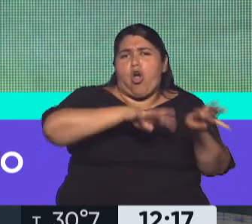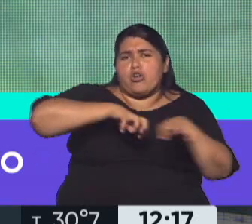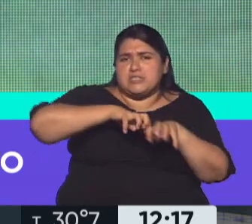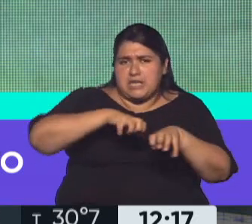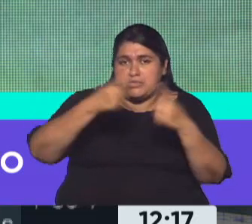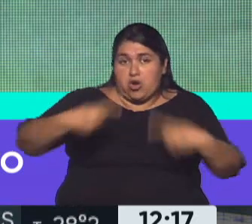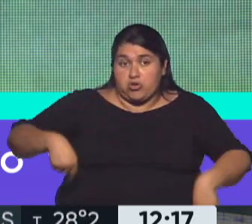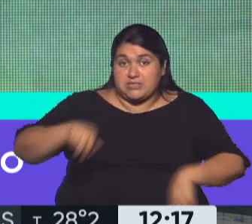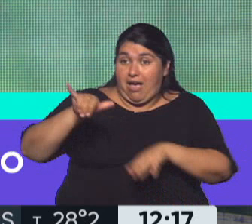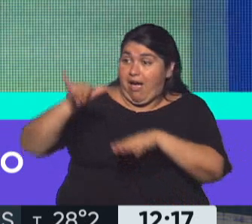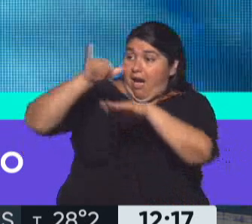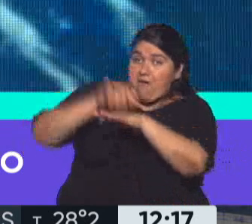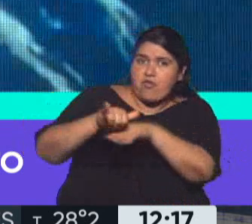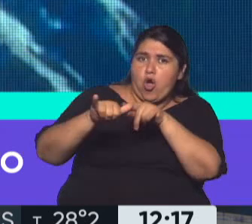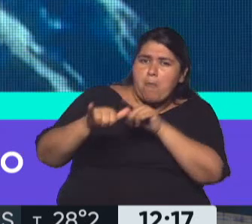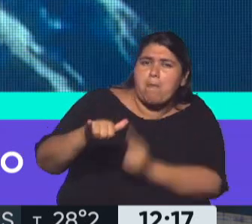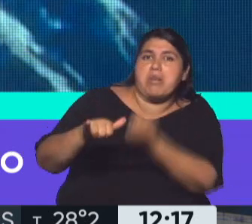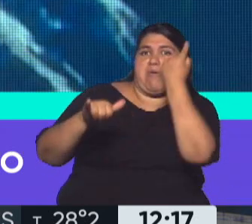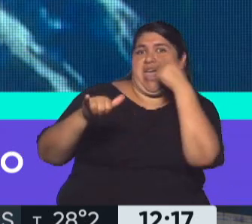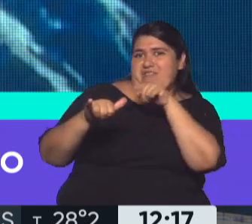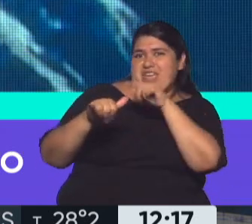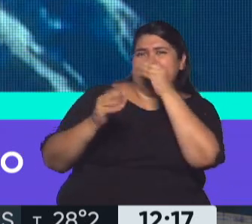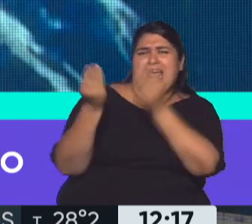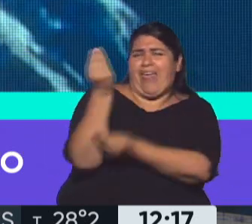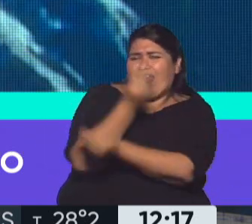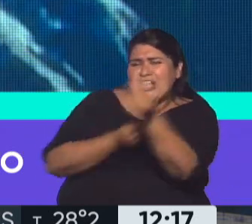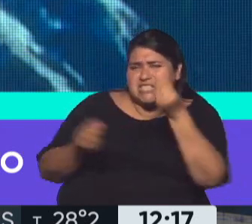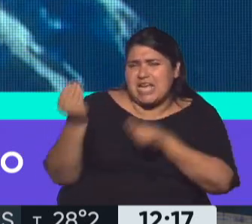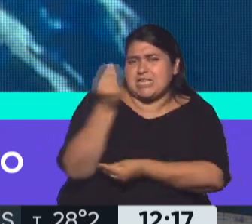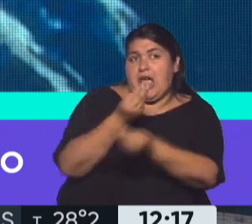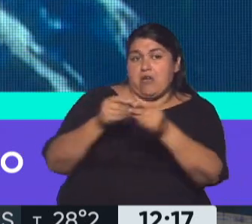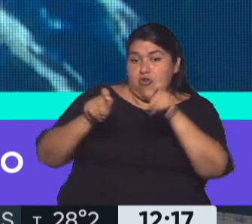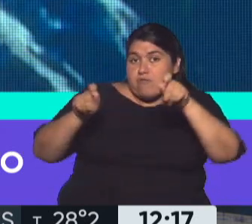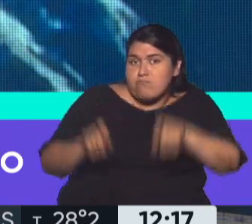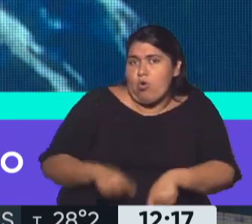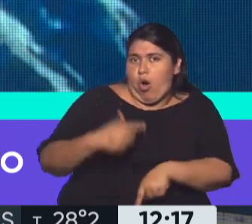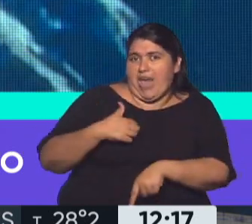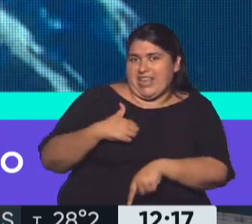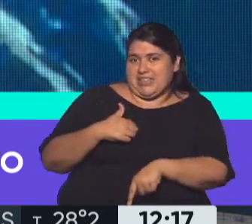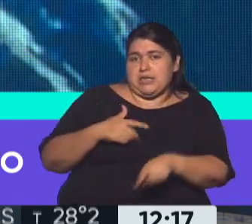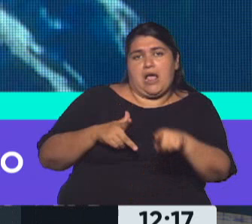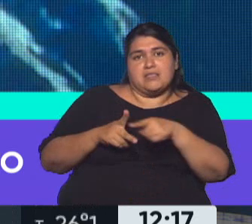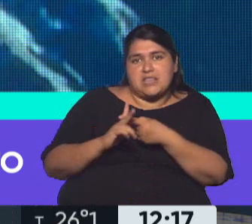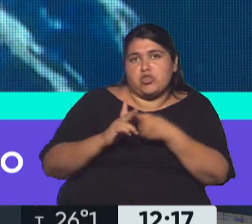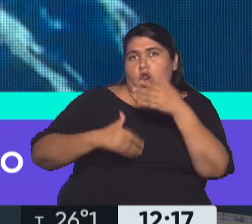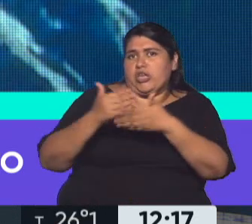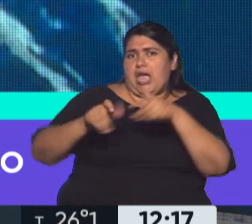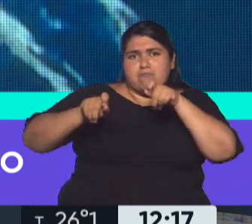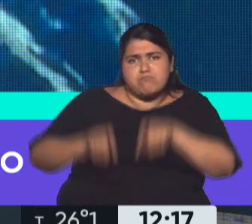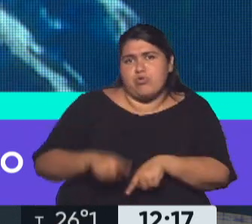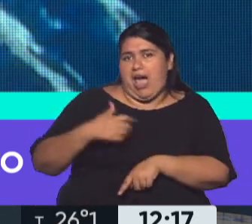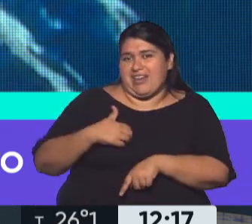primer avión diseñado íntegramente en la Argentina con tecnología local